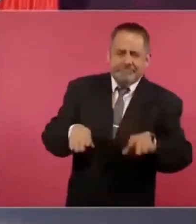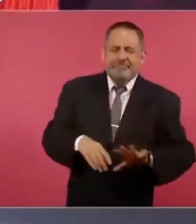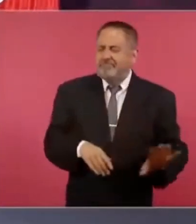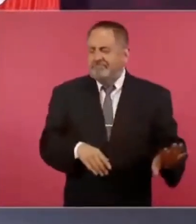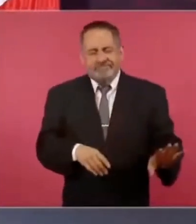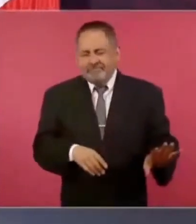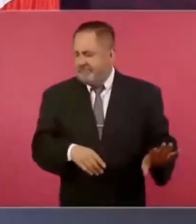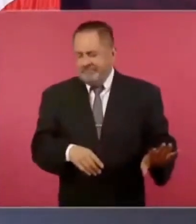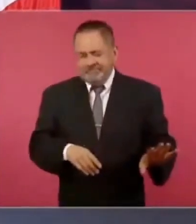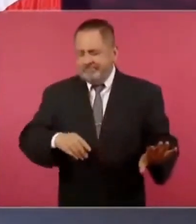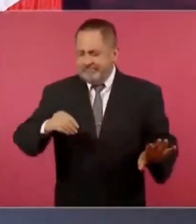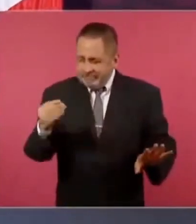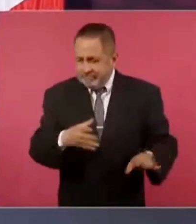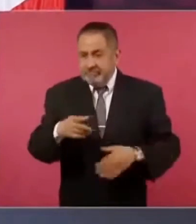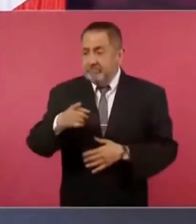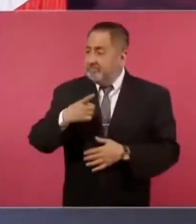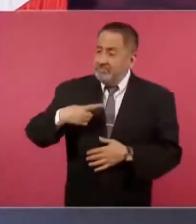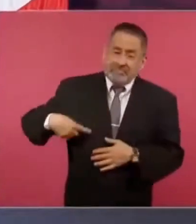De todas maneras,